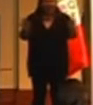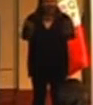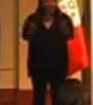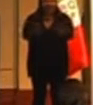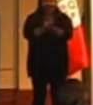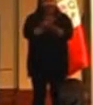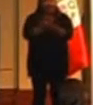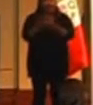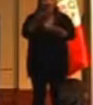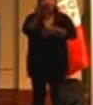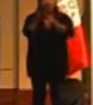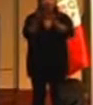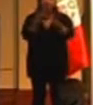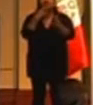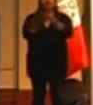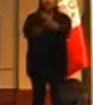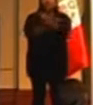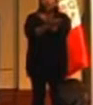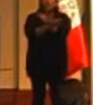la cuenta de Twitter,